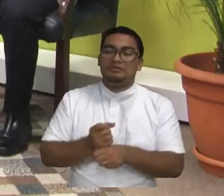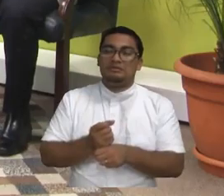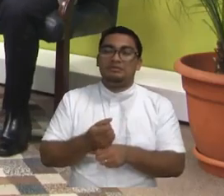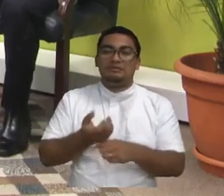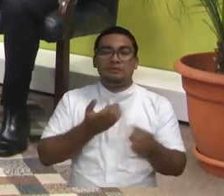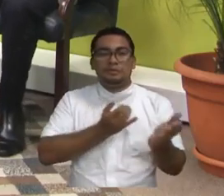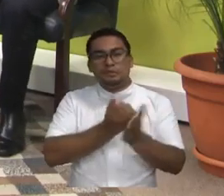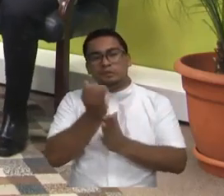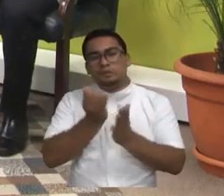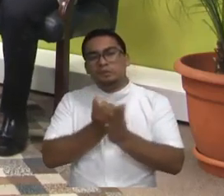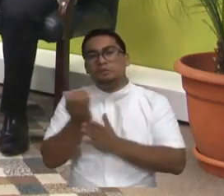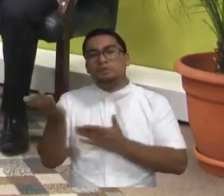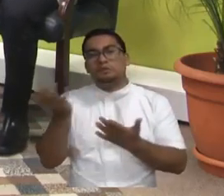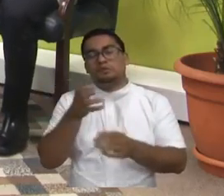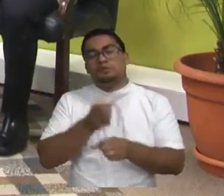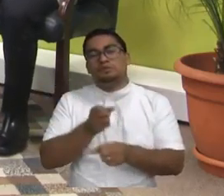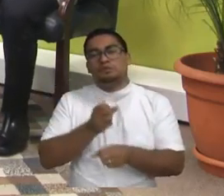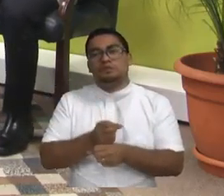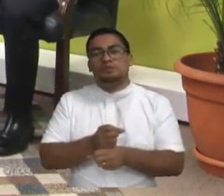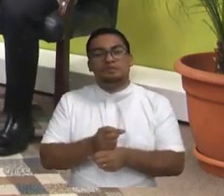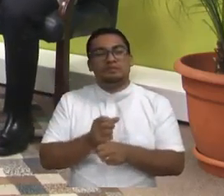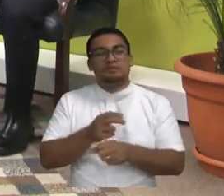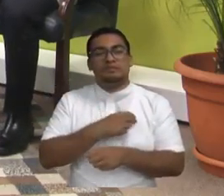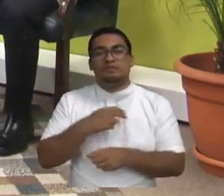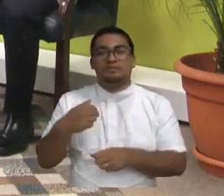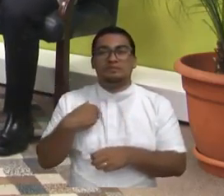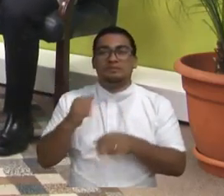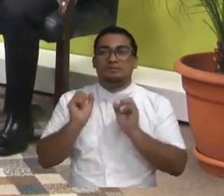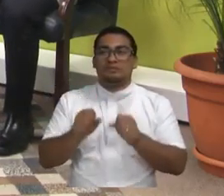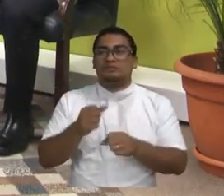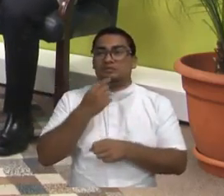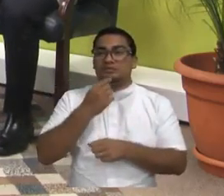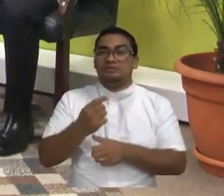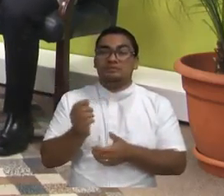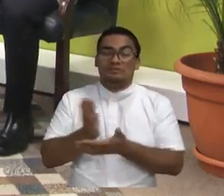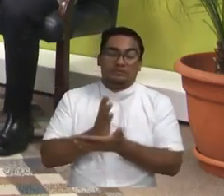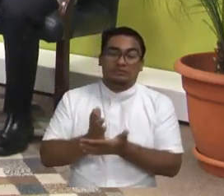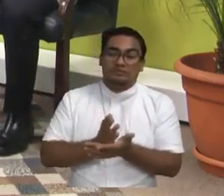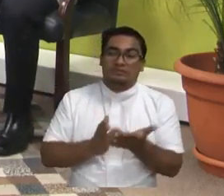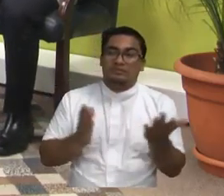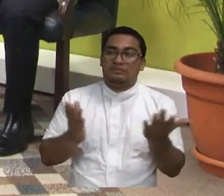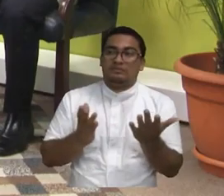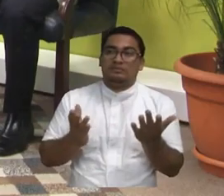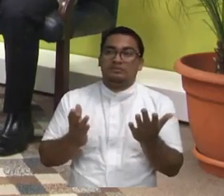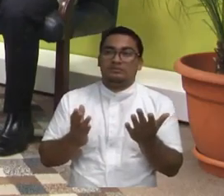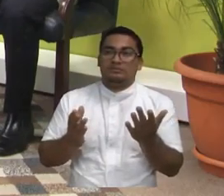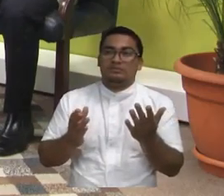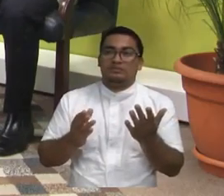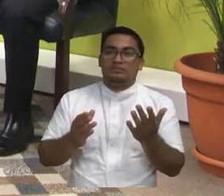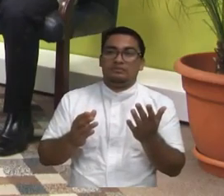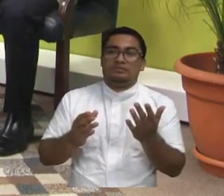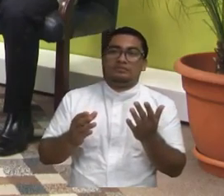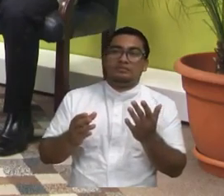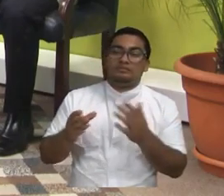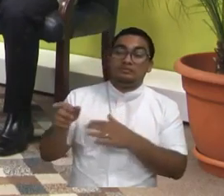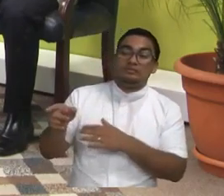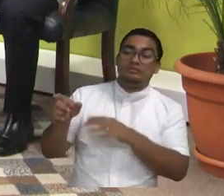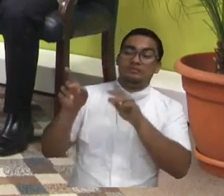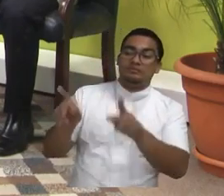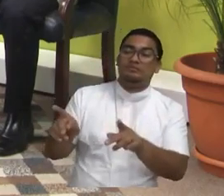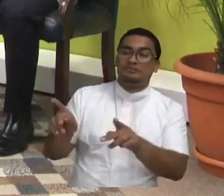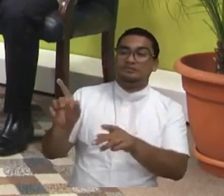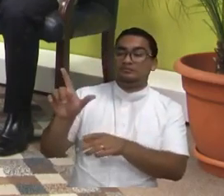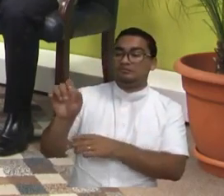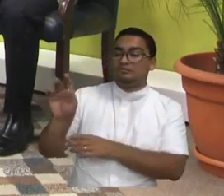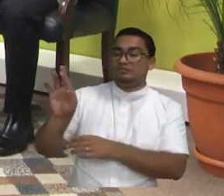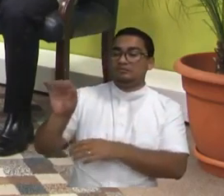campo, ¿eh? Así es. Ustedes han logrado captar, o ha sucedido en algunos casos, de que han identificado a una persona con